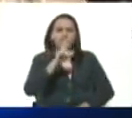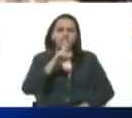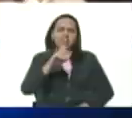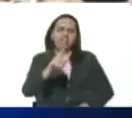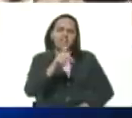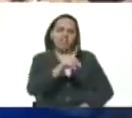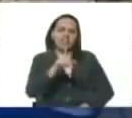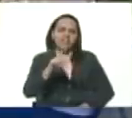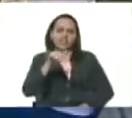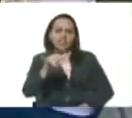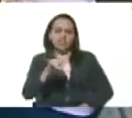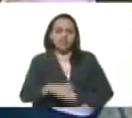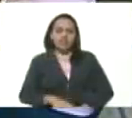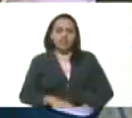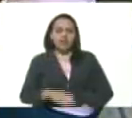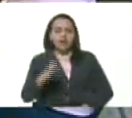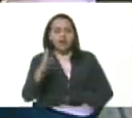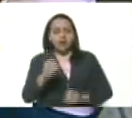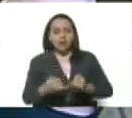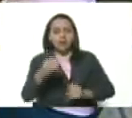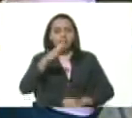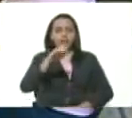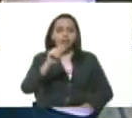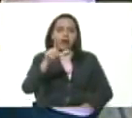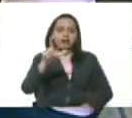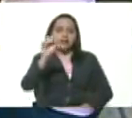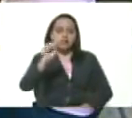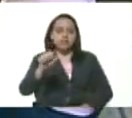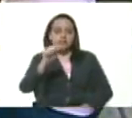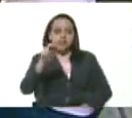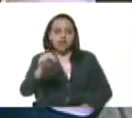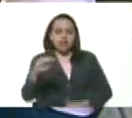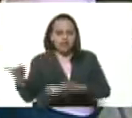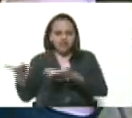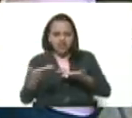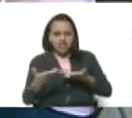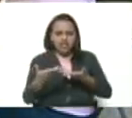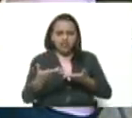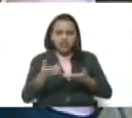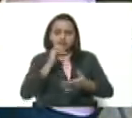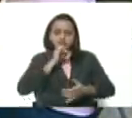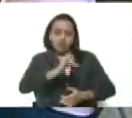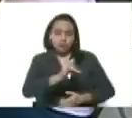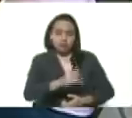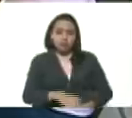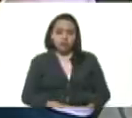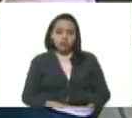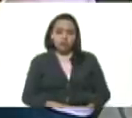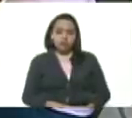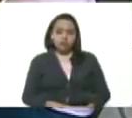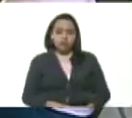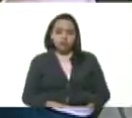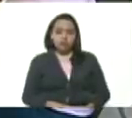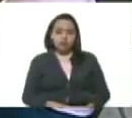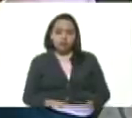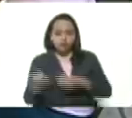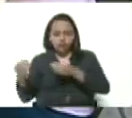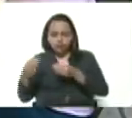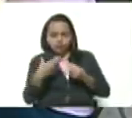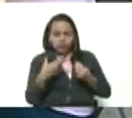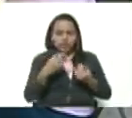paz descanse. Y llegaban los reportes por telégrafo. Llegaban los